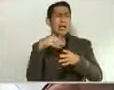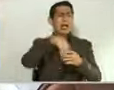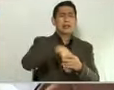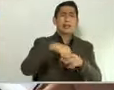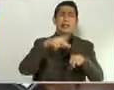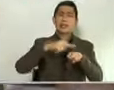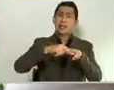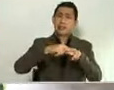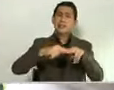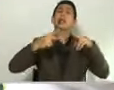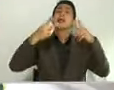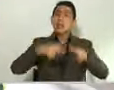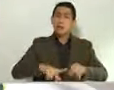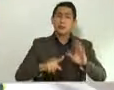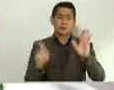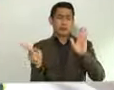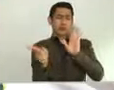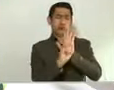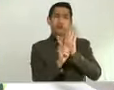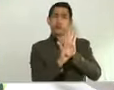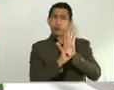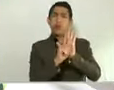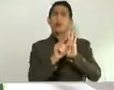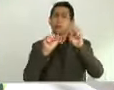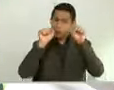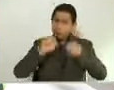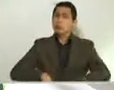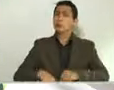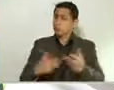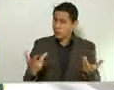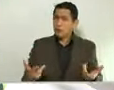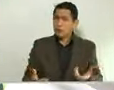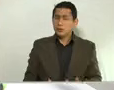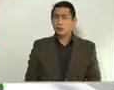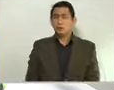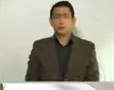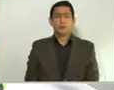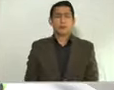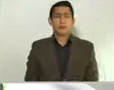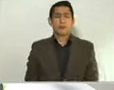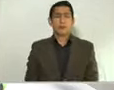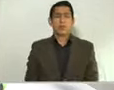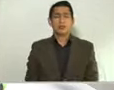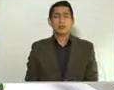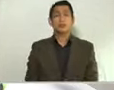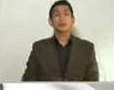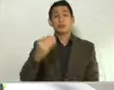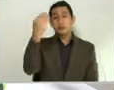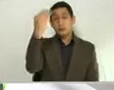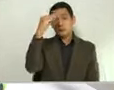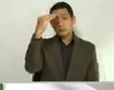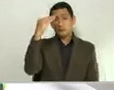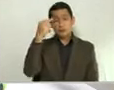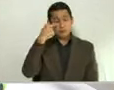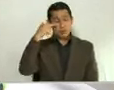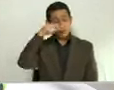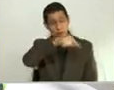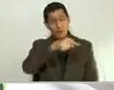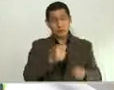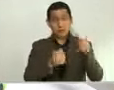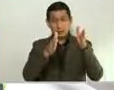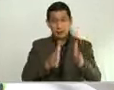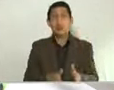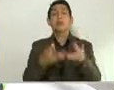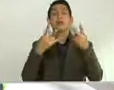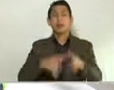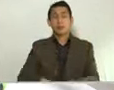pánico. Y el taxista tiene para que lo guarden a él la cámara y atrás el pasajero, si es el pasajero el afectado. Tienen